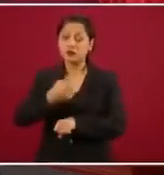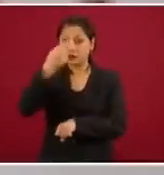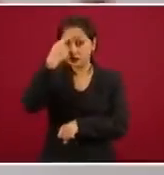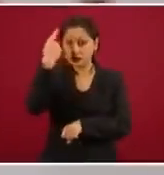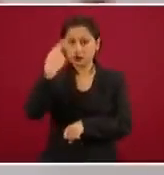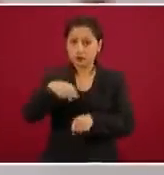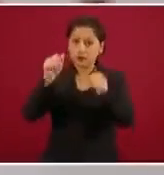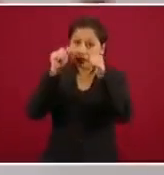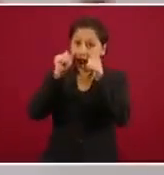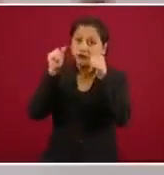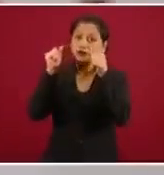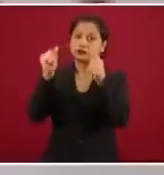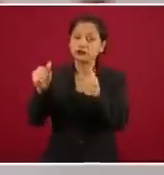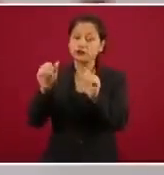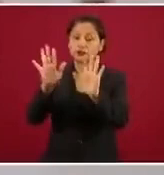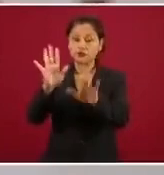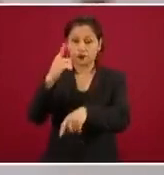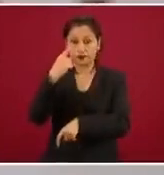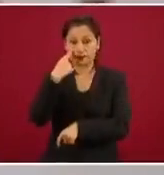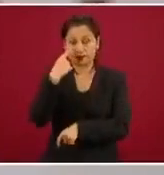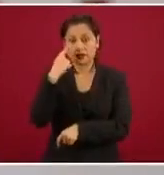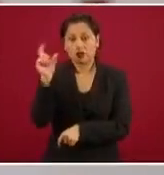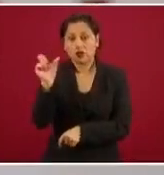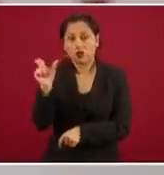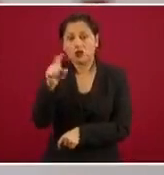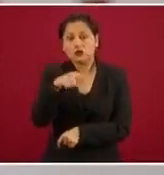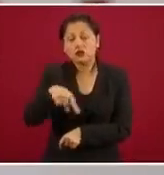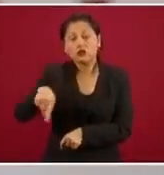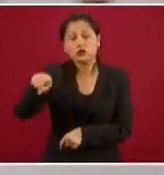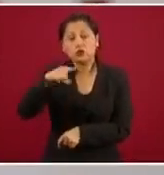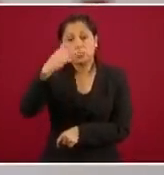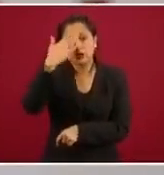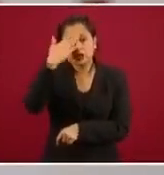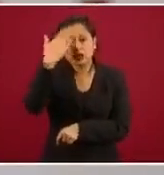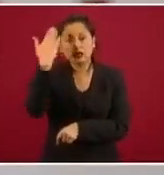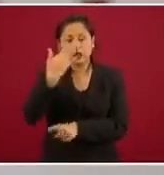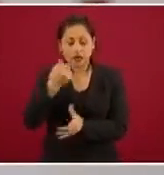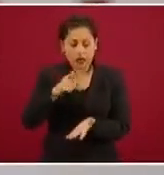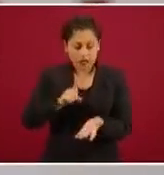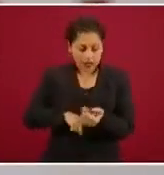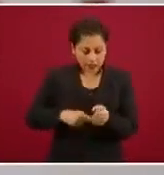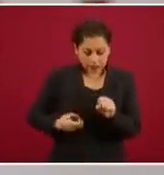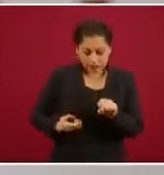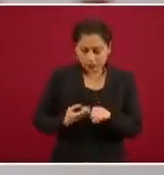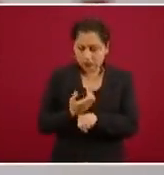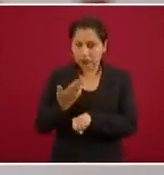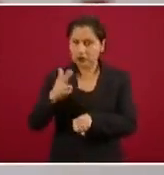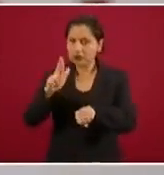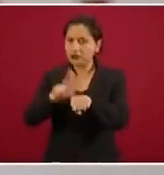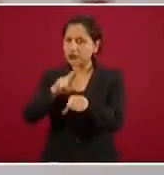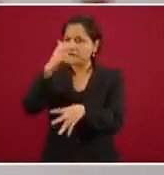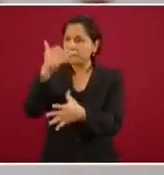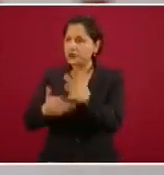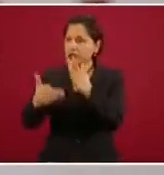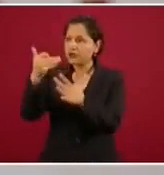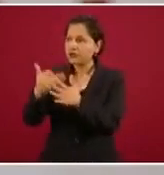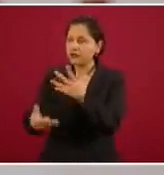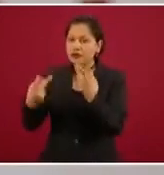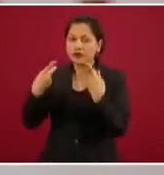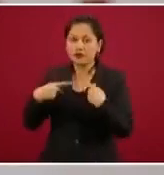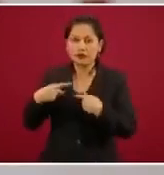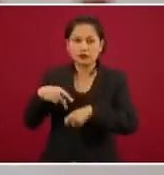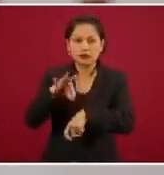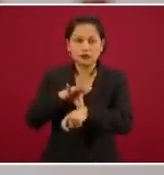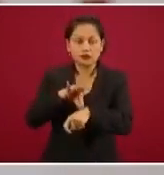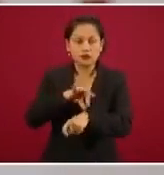sobre demanda, cuando ustedes identifican que tienen carencia del personal, podemos actuar y destinarles el personal de salud conforme